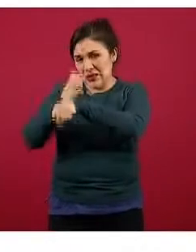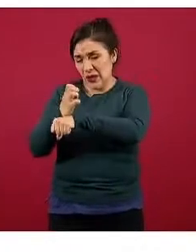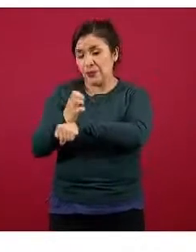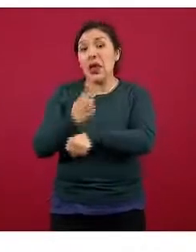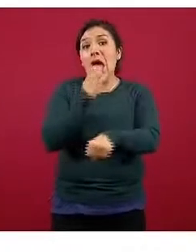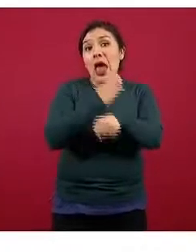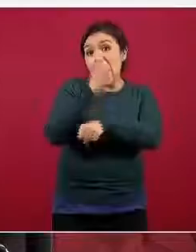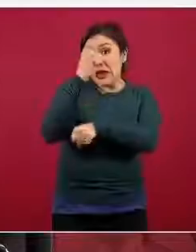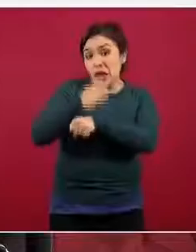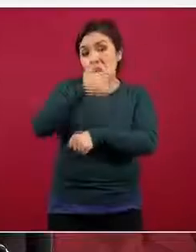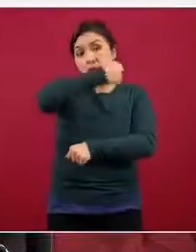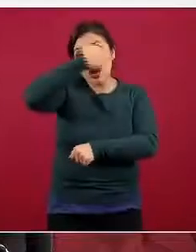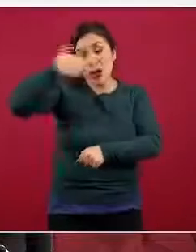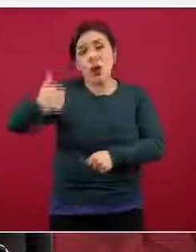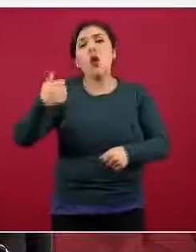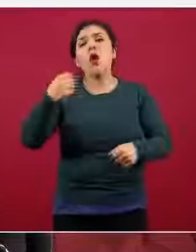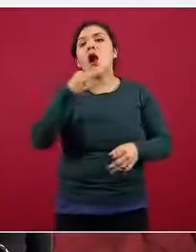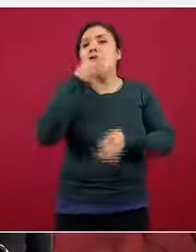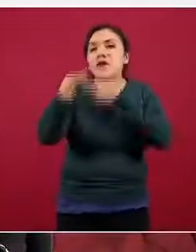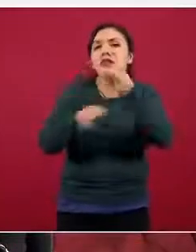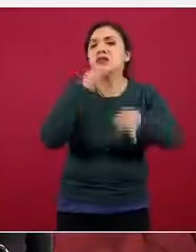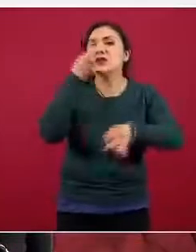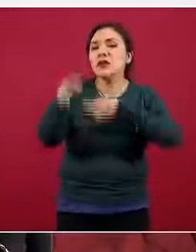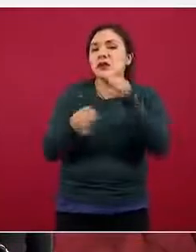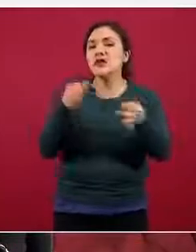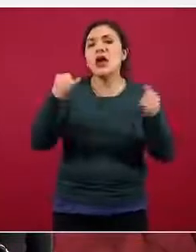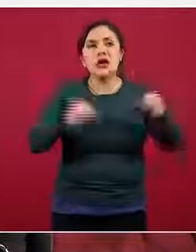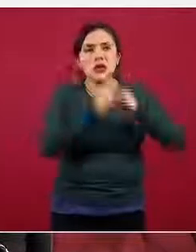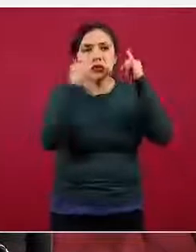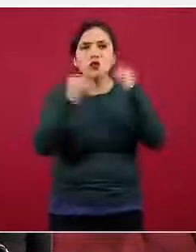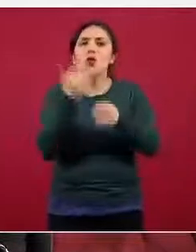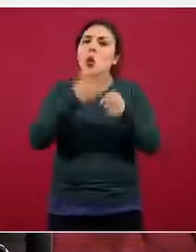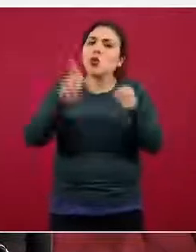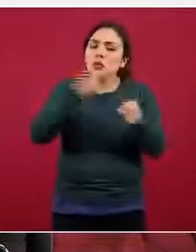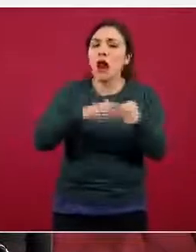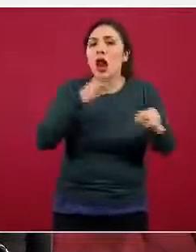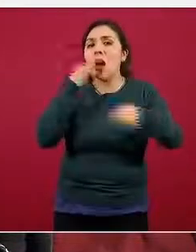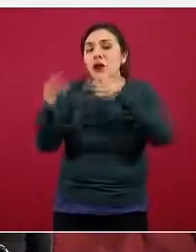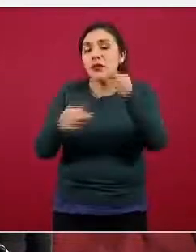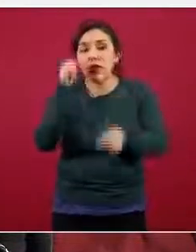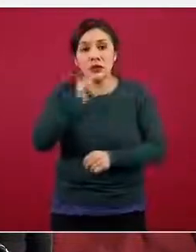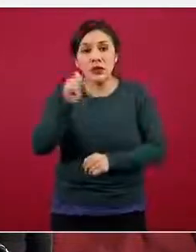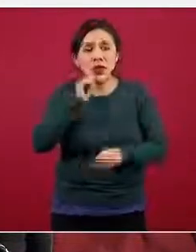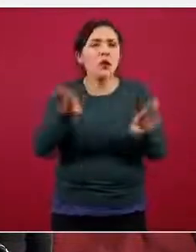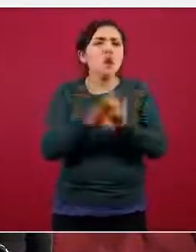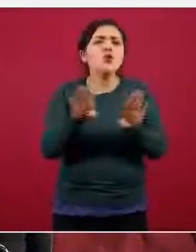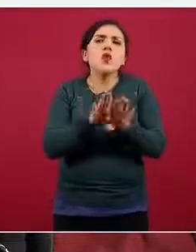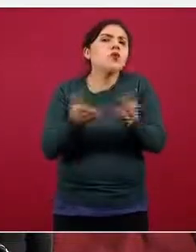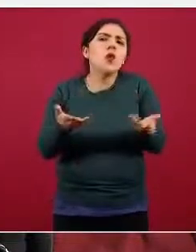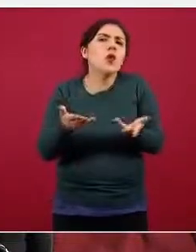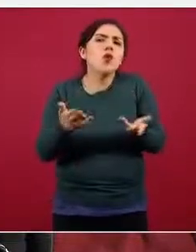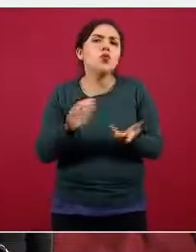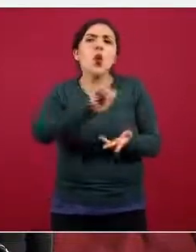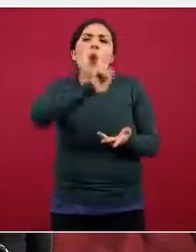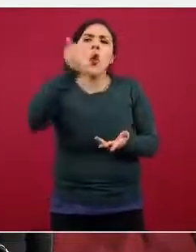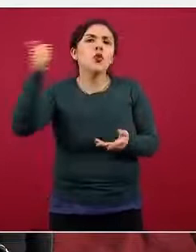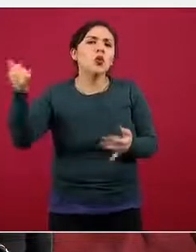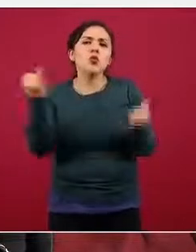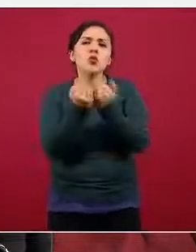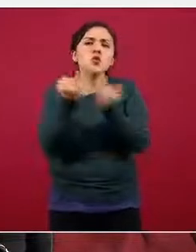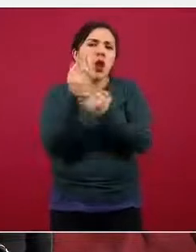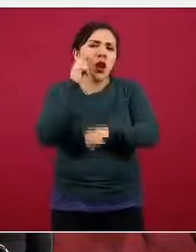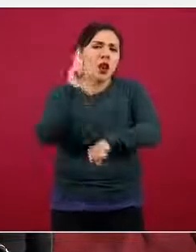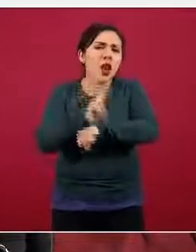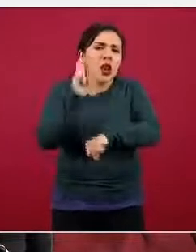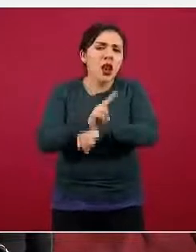entidad reporta, cada unidad hospitalaria, cada institución, y pues hemos tenido, como siempre, en cualquiera de los instrumentos,